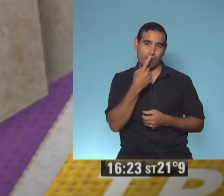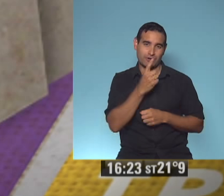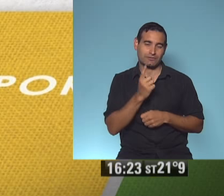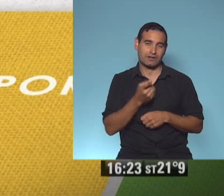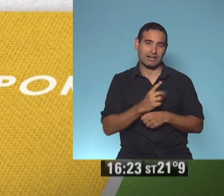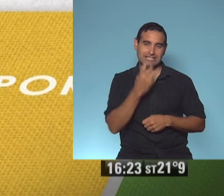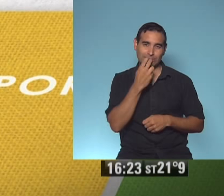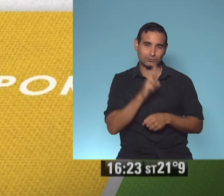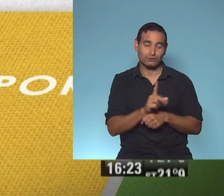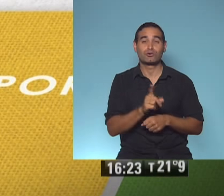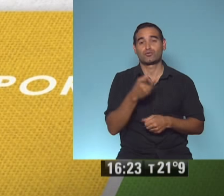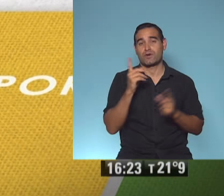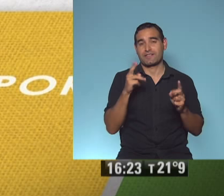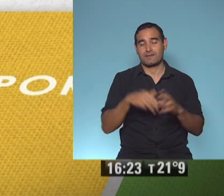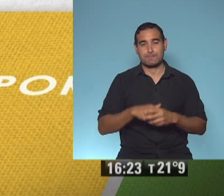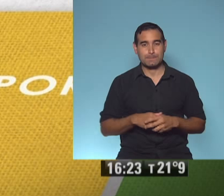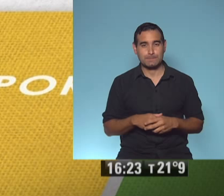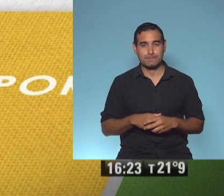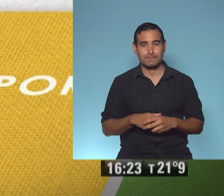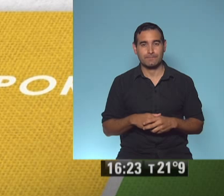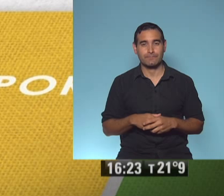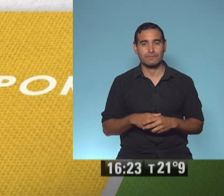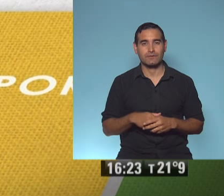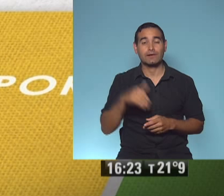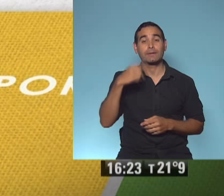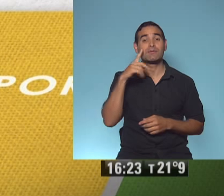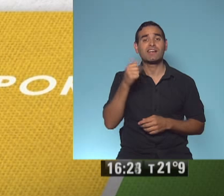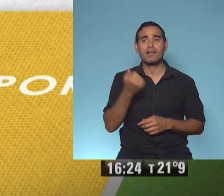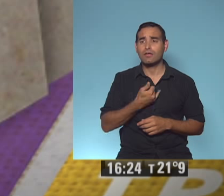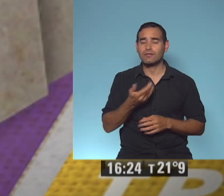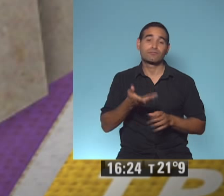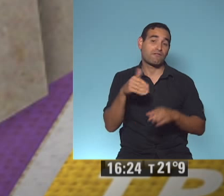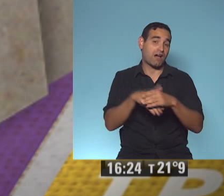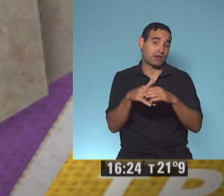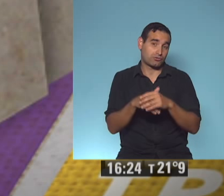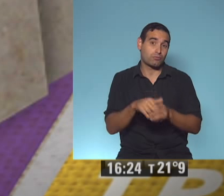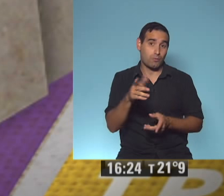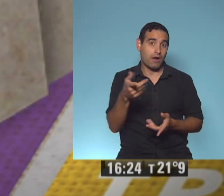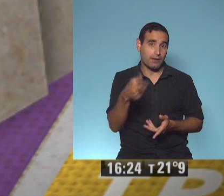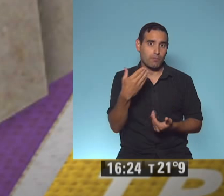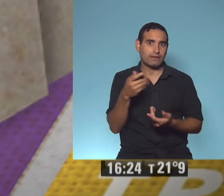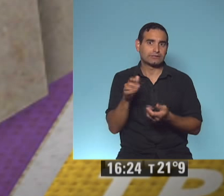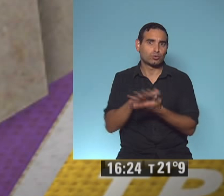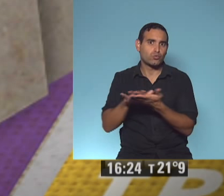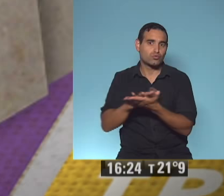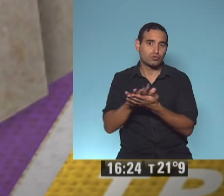suerte! ¿Eh? ¿Y Mica? En el banco. Ahí podés arreglar lo de